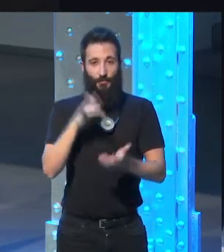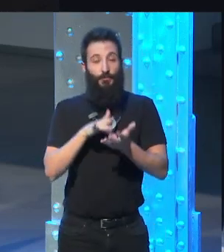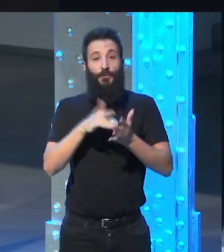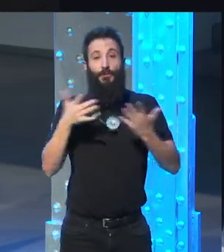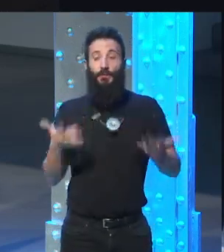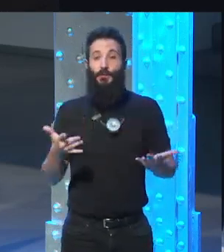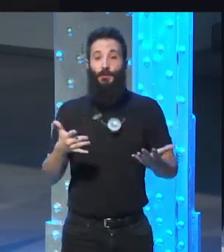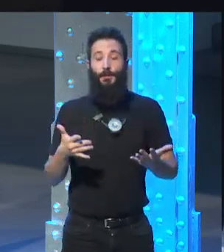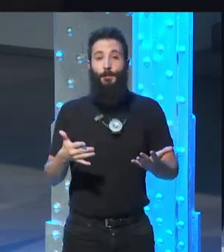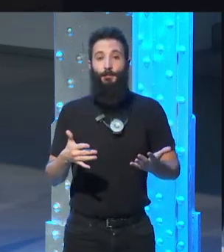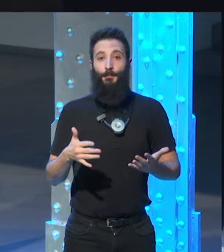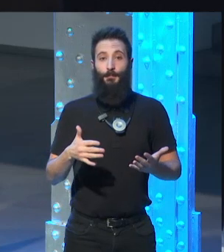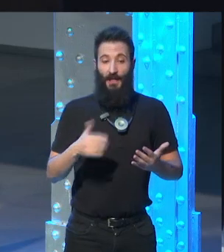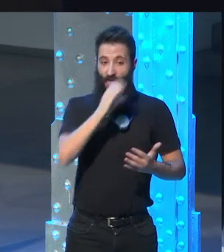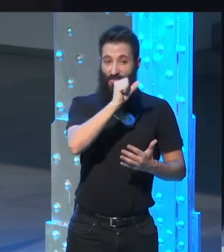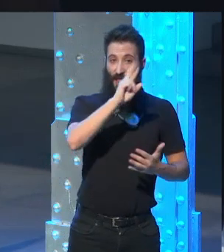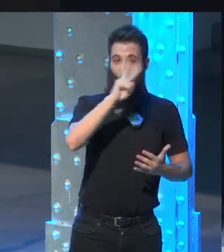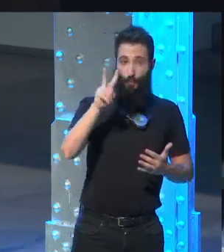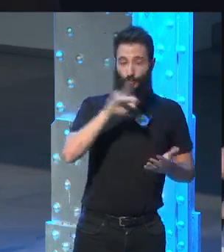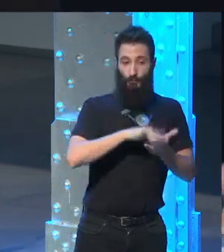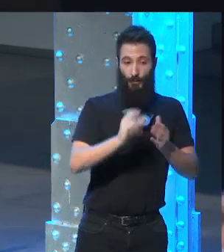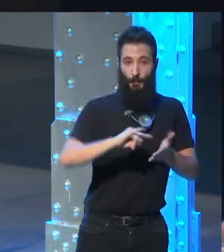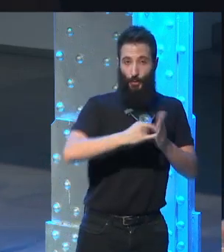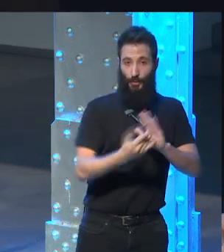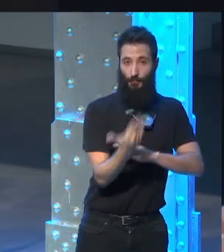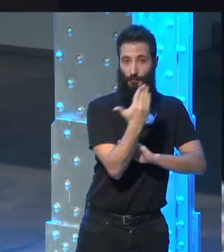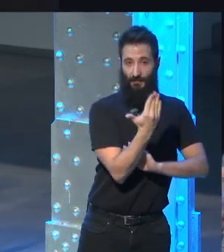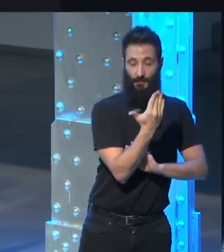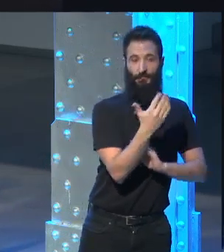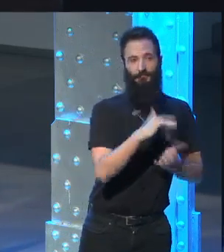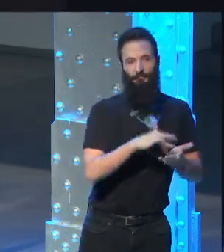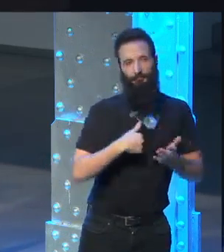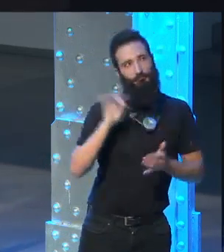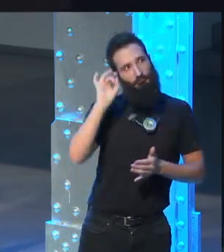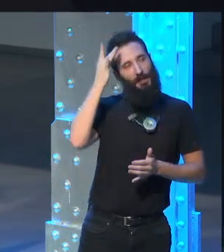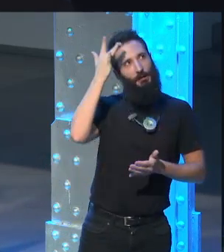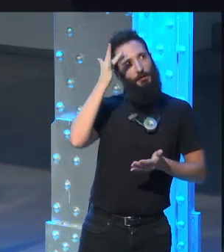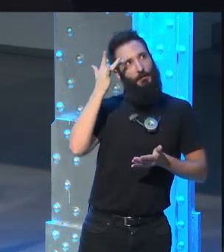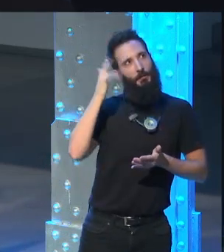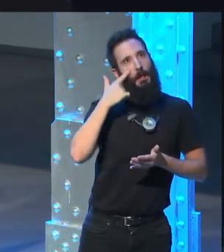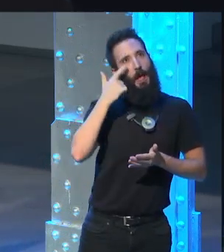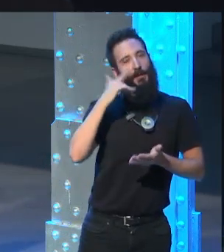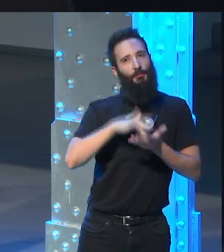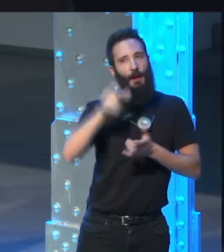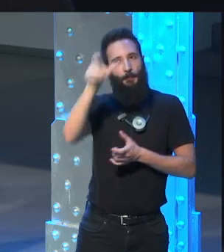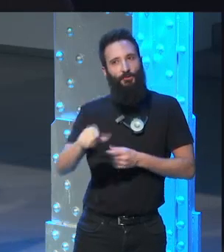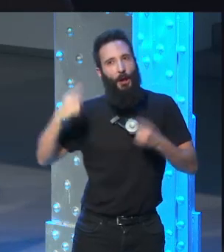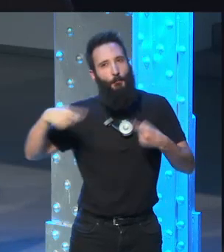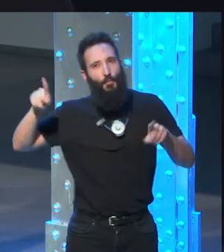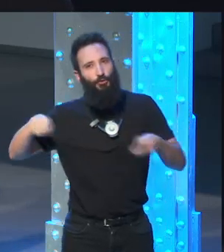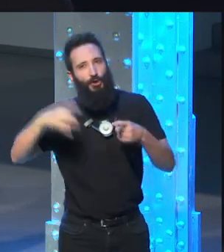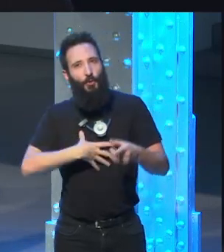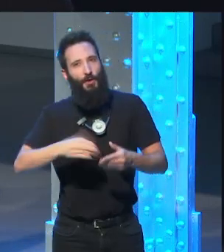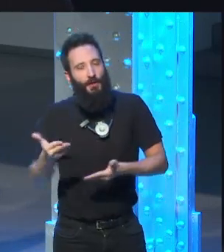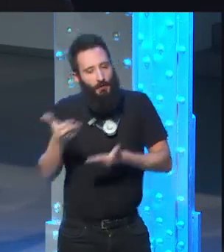Entonces, cuando el CEDU armó esta iniciativa, fui originalmente con la idea de decir a ver si hay quizá un músico que me pueda